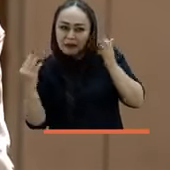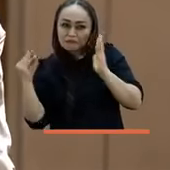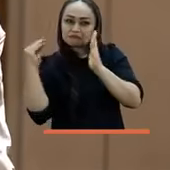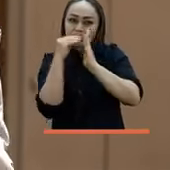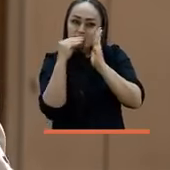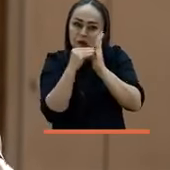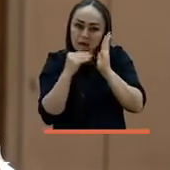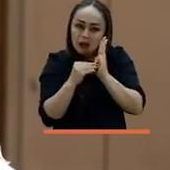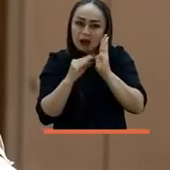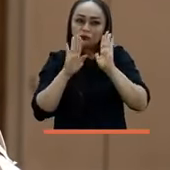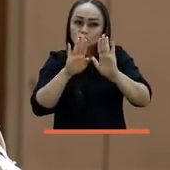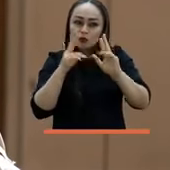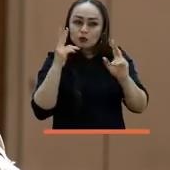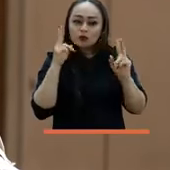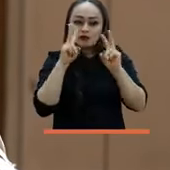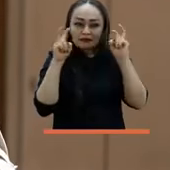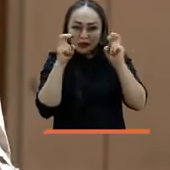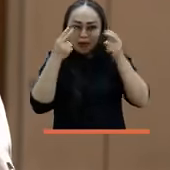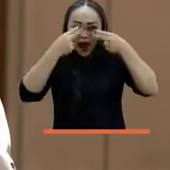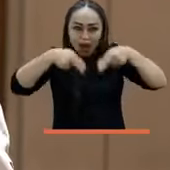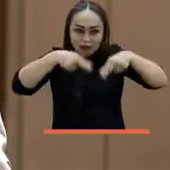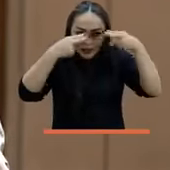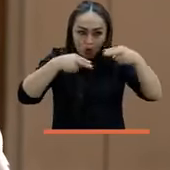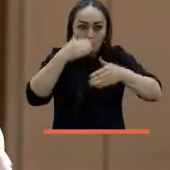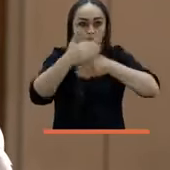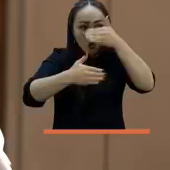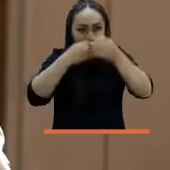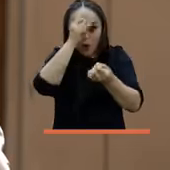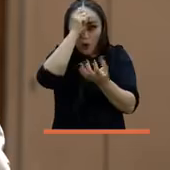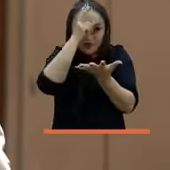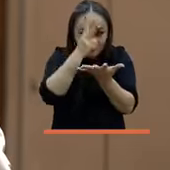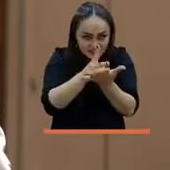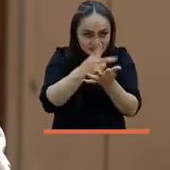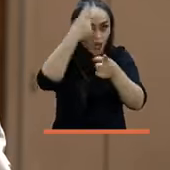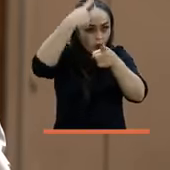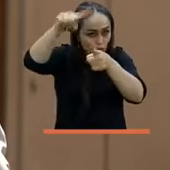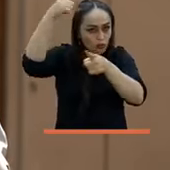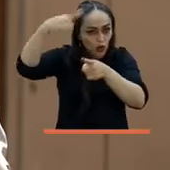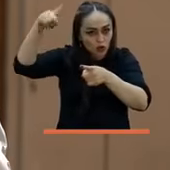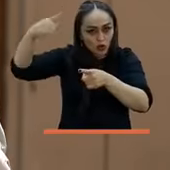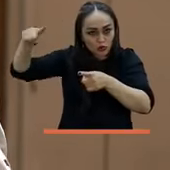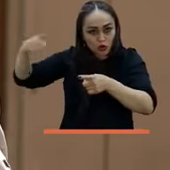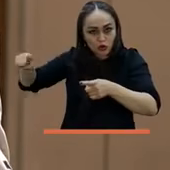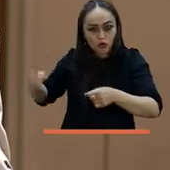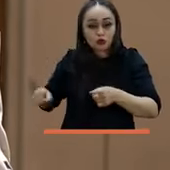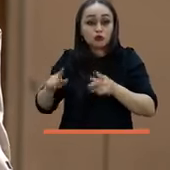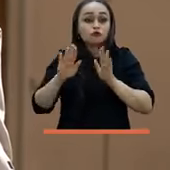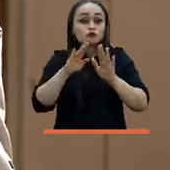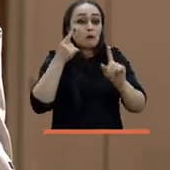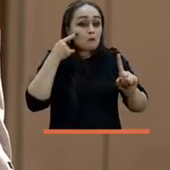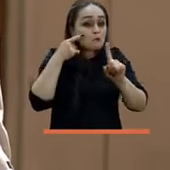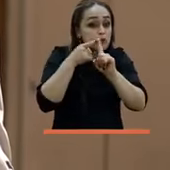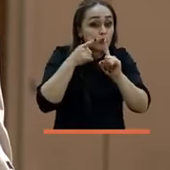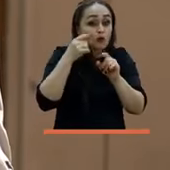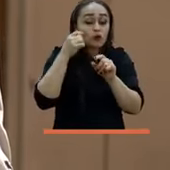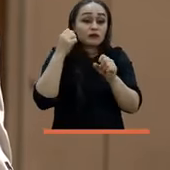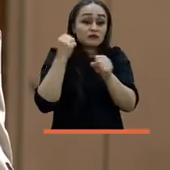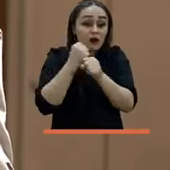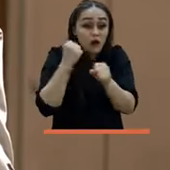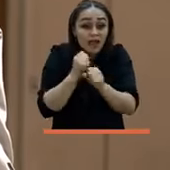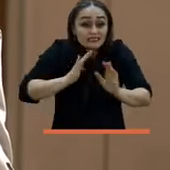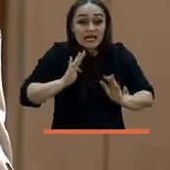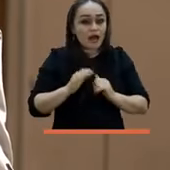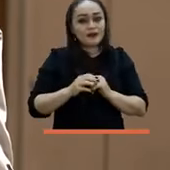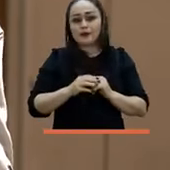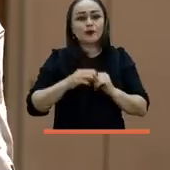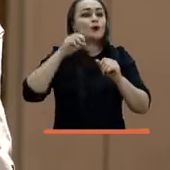primero de género luego avanzamos a la diversidad ahora no es solamente el tema laboral nosotros desde confiar tenemos una cantidad de